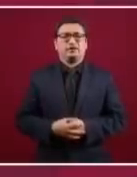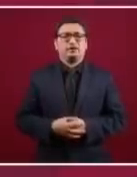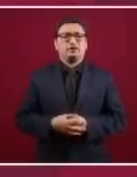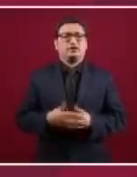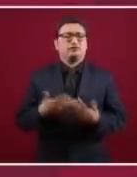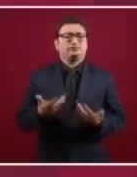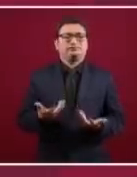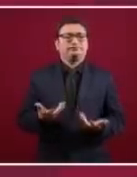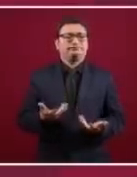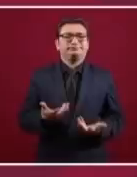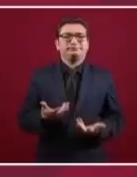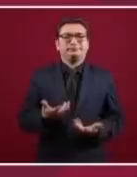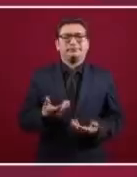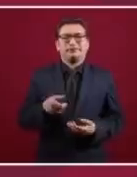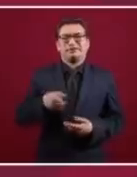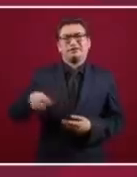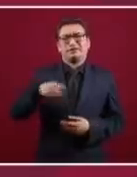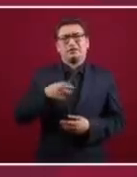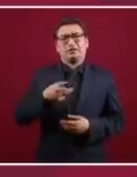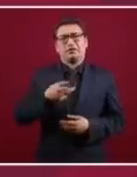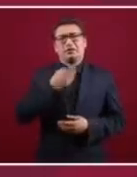no es serie